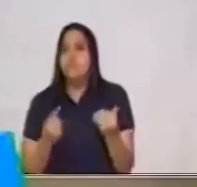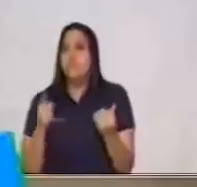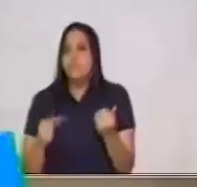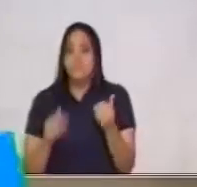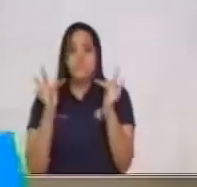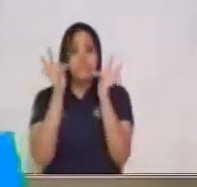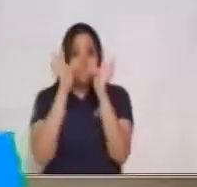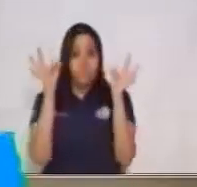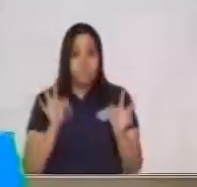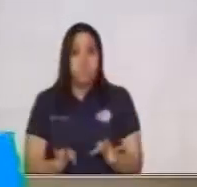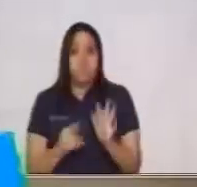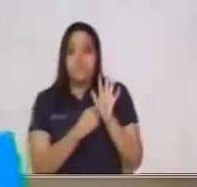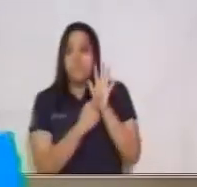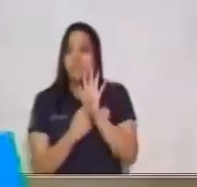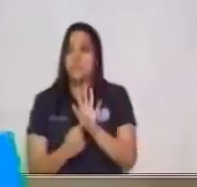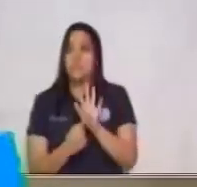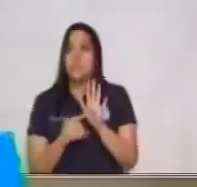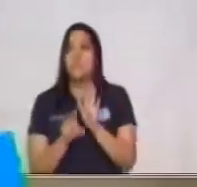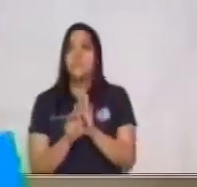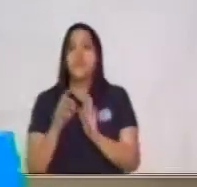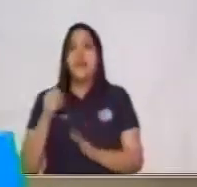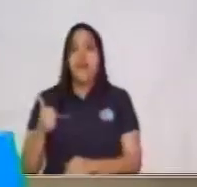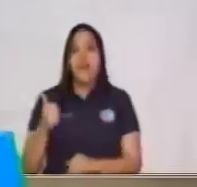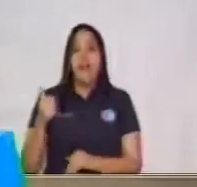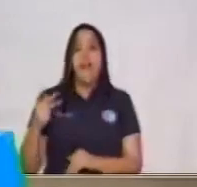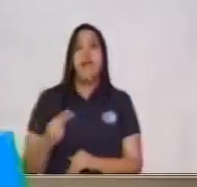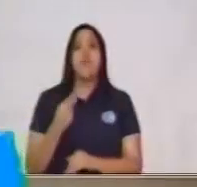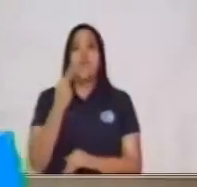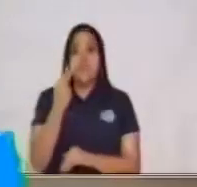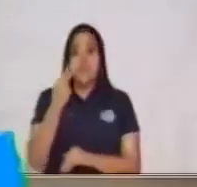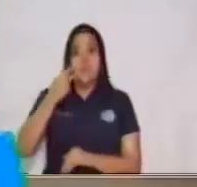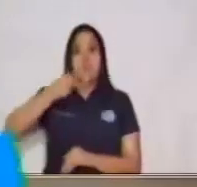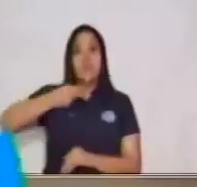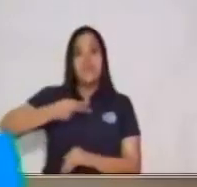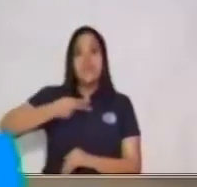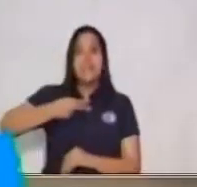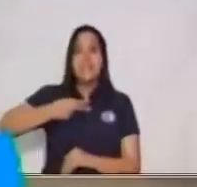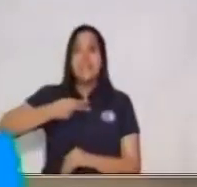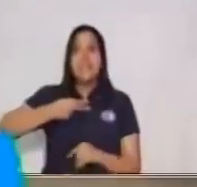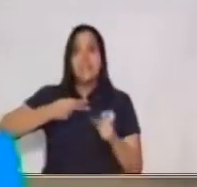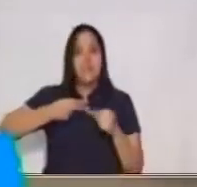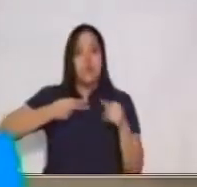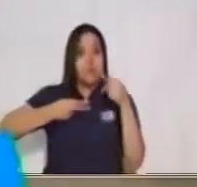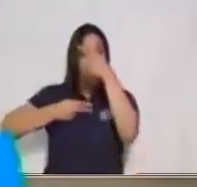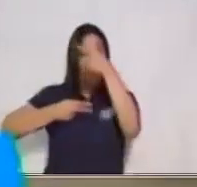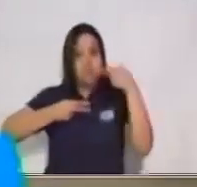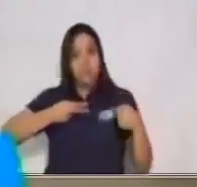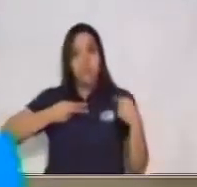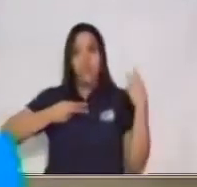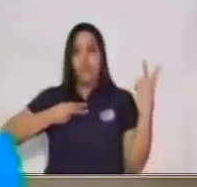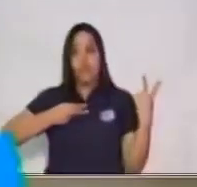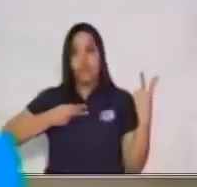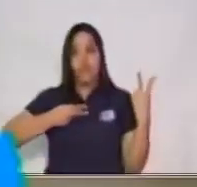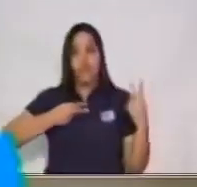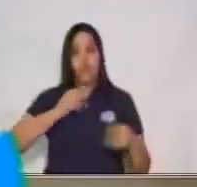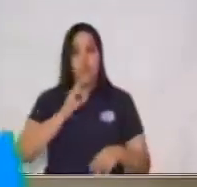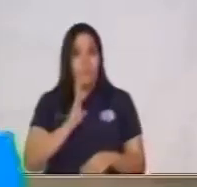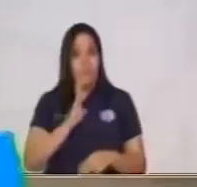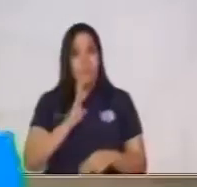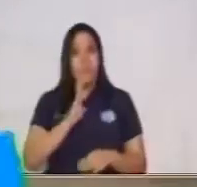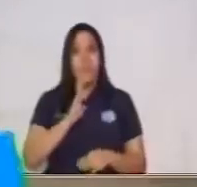fórmula correspondiente. A cuadrado es igual a los dos lados que conocemos, B y C al